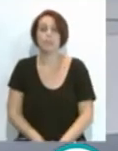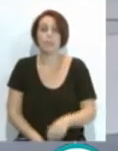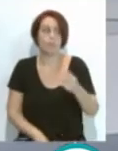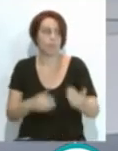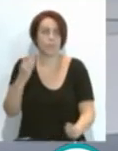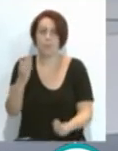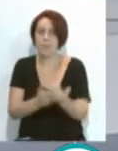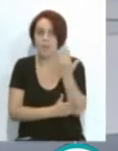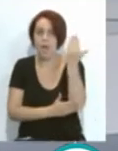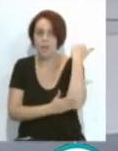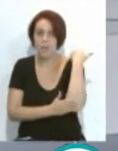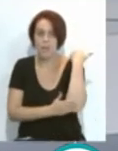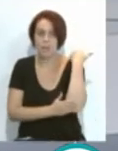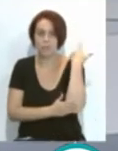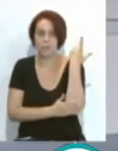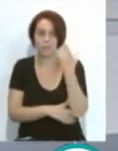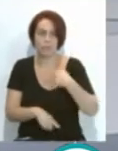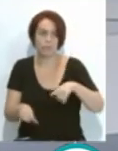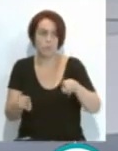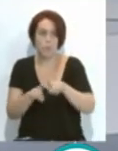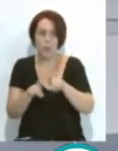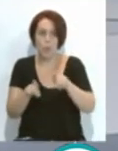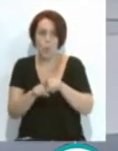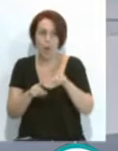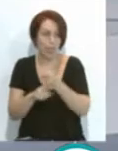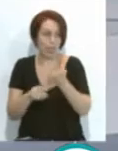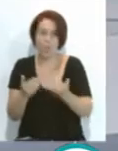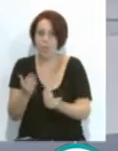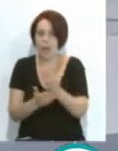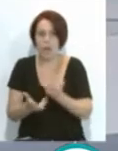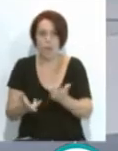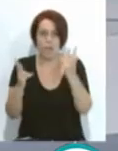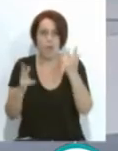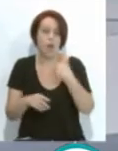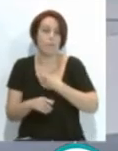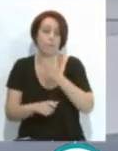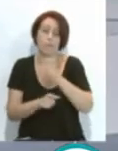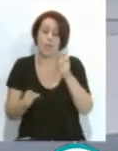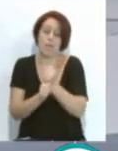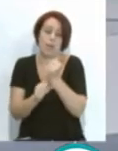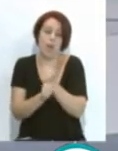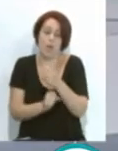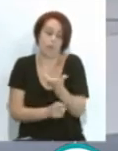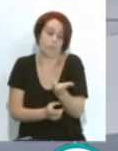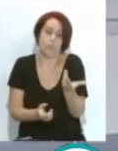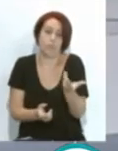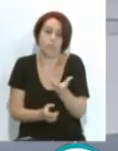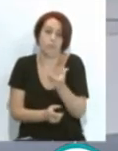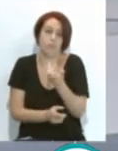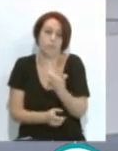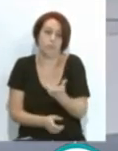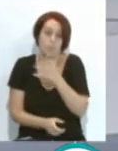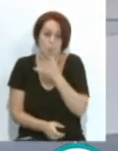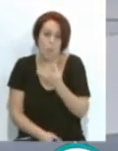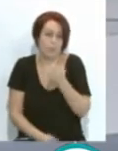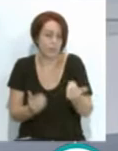era para haberse tomado ese día libre, lo que tuvieron que trabajar, porque realmente fue un día fantástico. Posiblemente